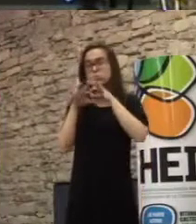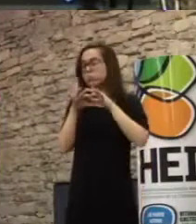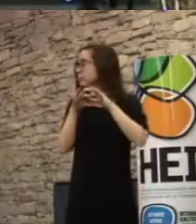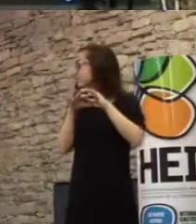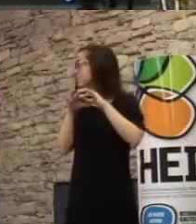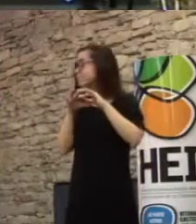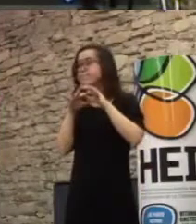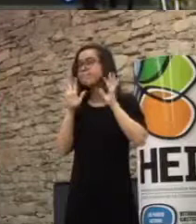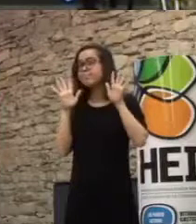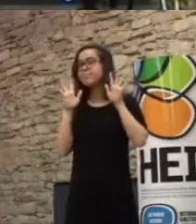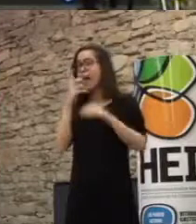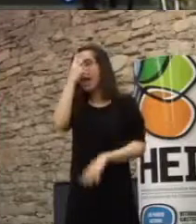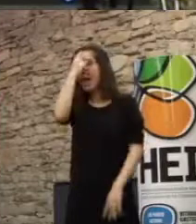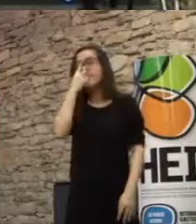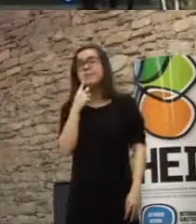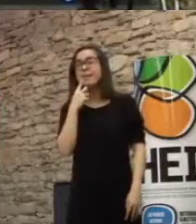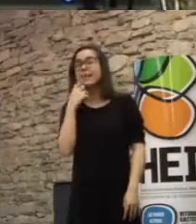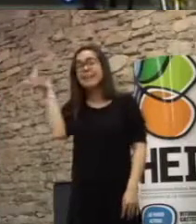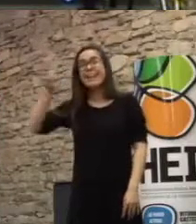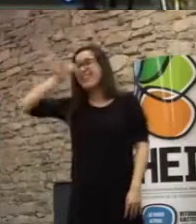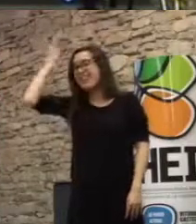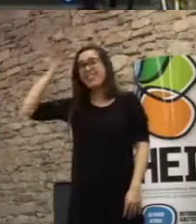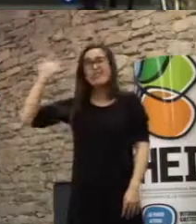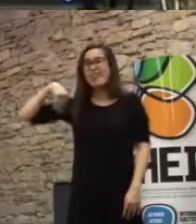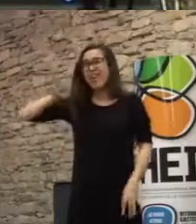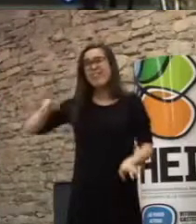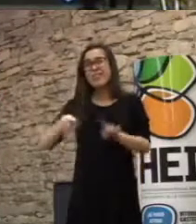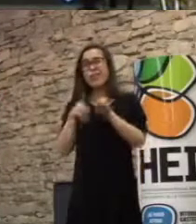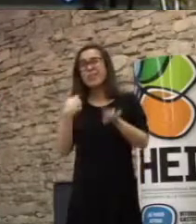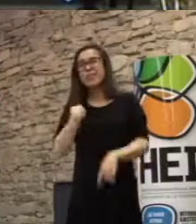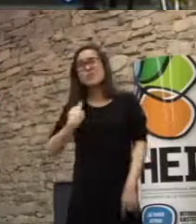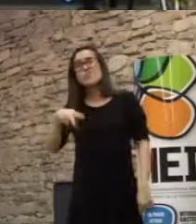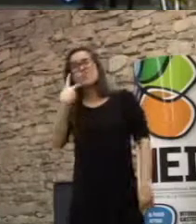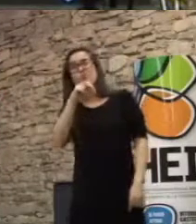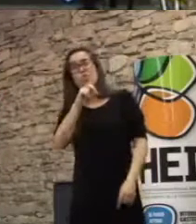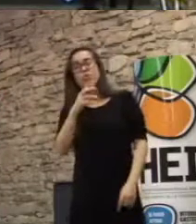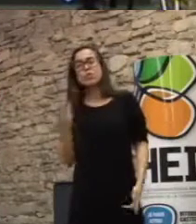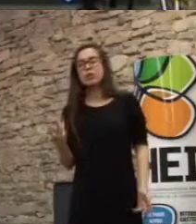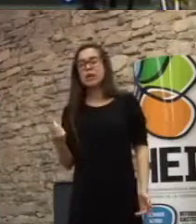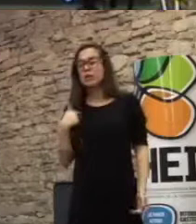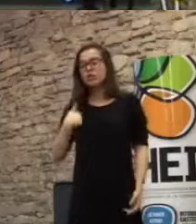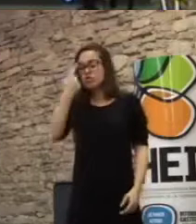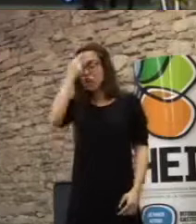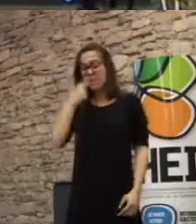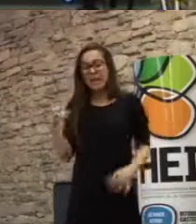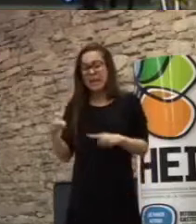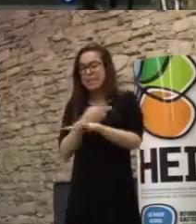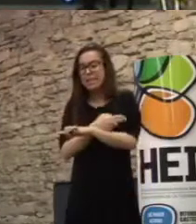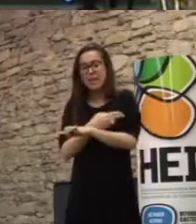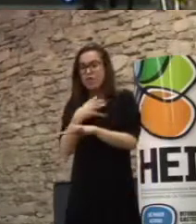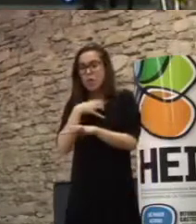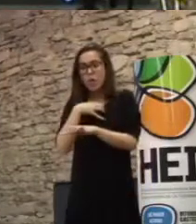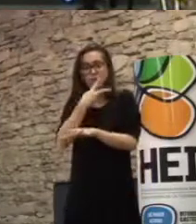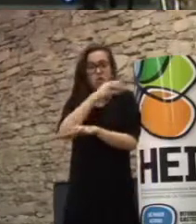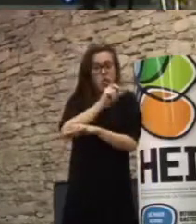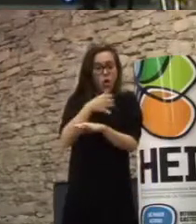la imagen ya está generada por lo tanto no evitó la imagen por muchos no es que ponga